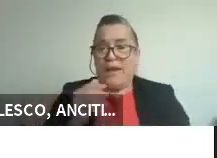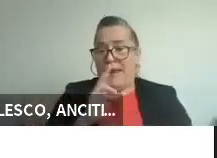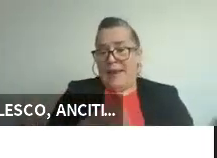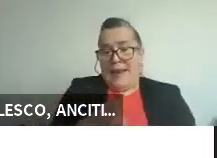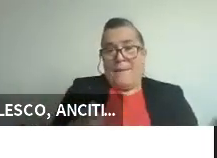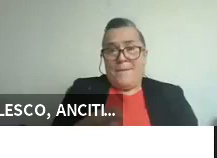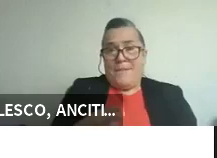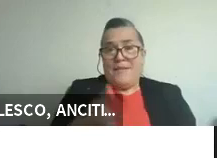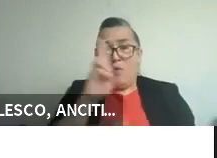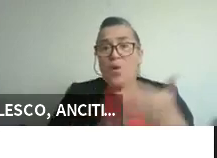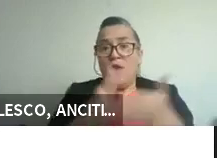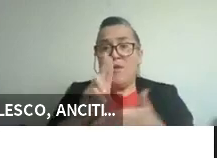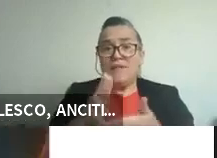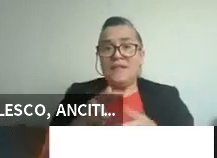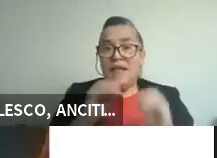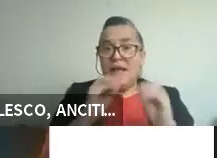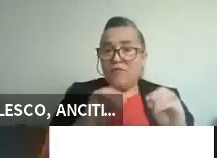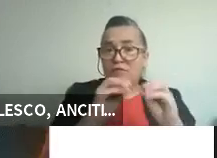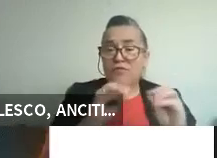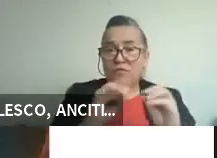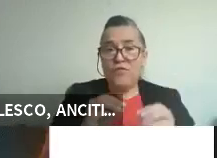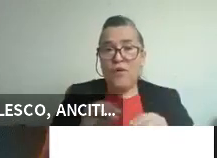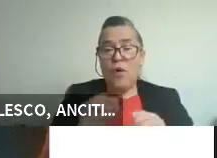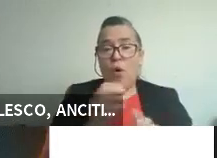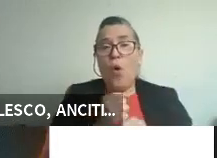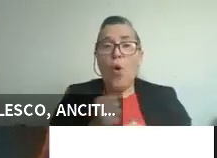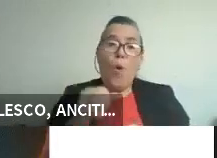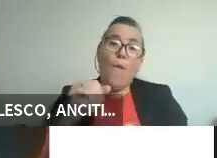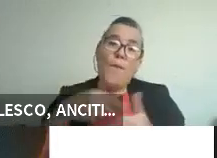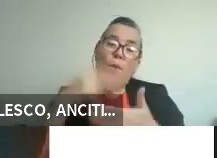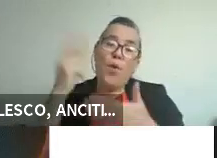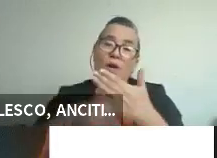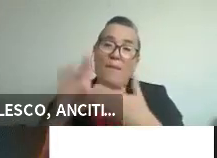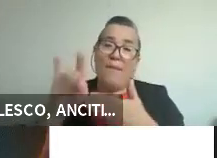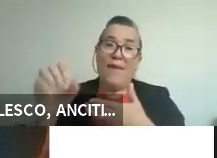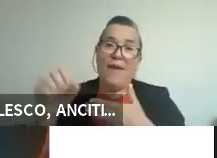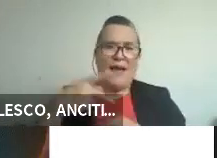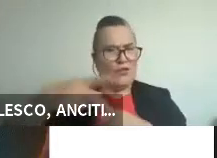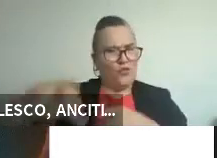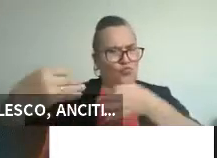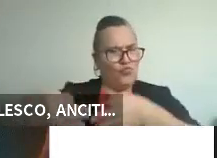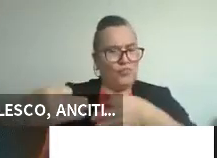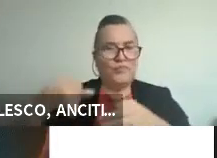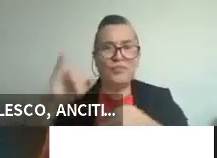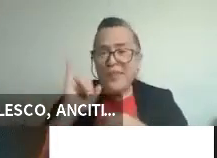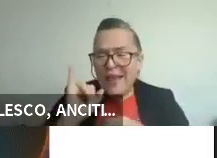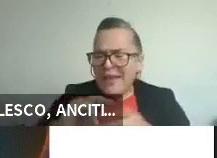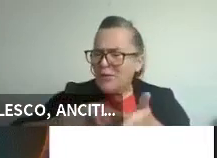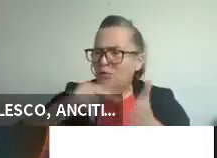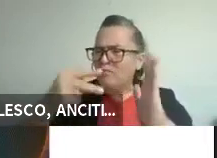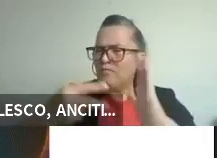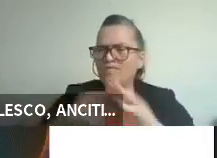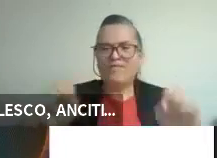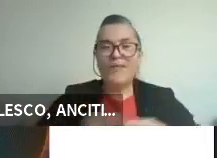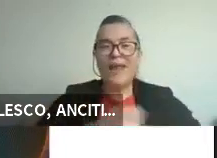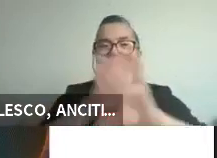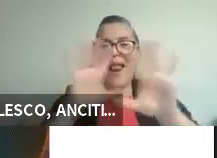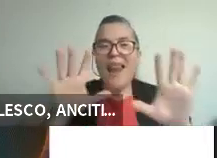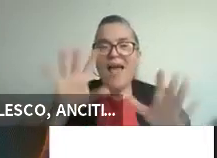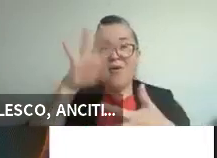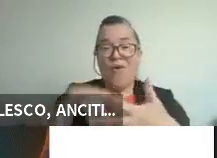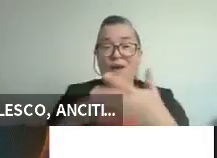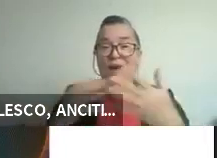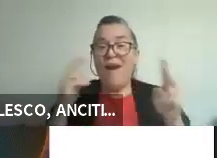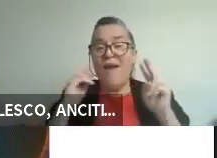mediante el programa de becas este concepto que les estoy diciendo queda muy claro en este gráfico que